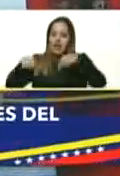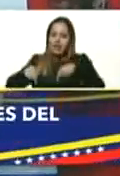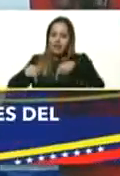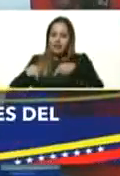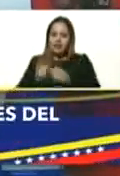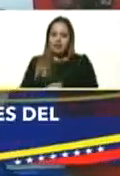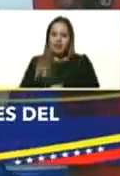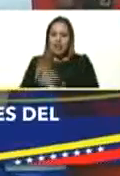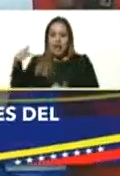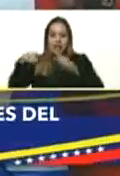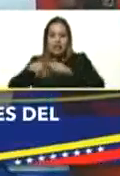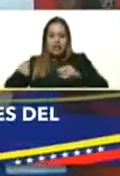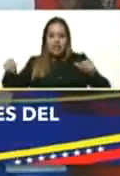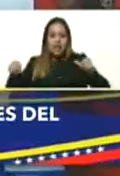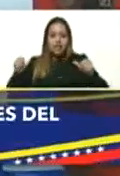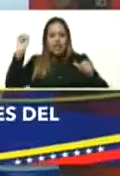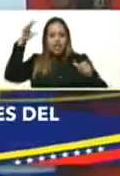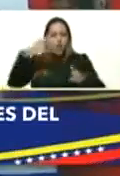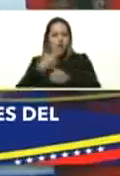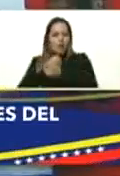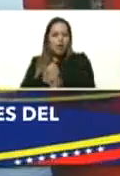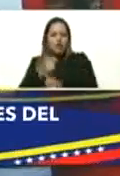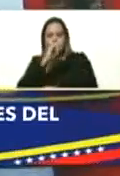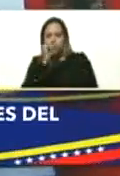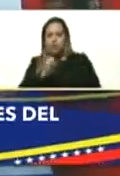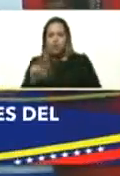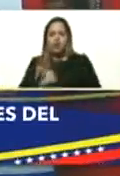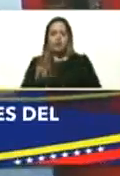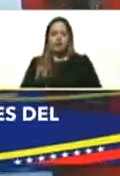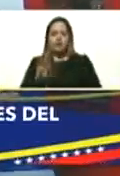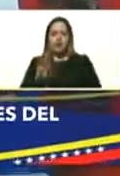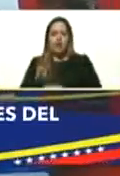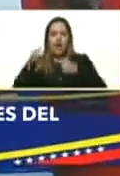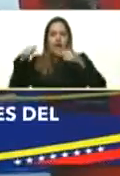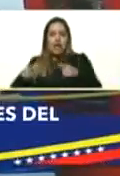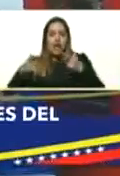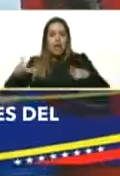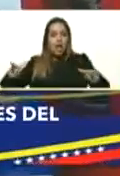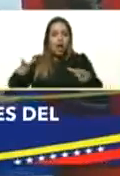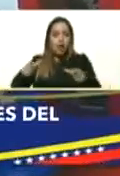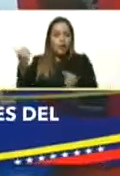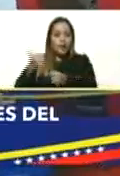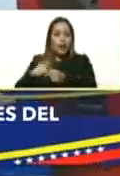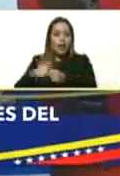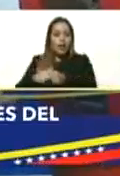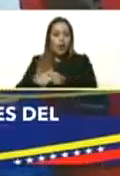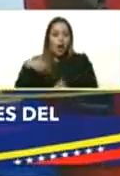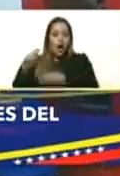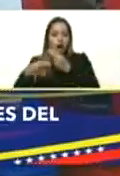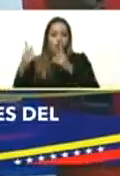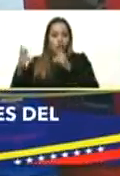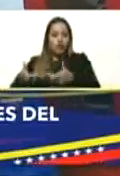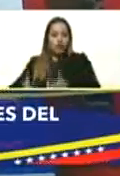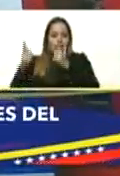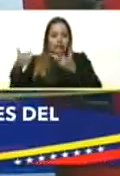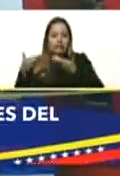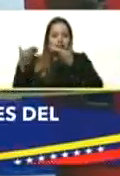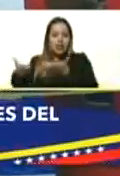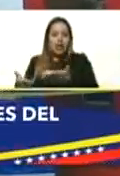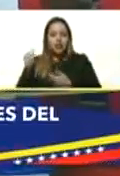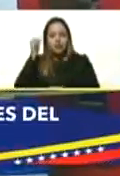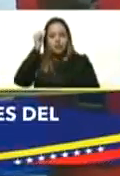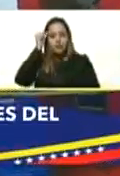esta tierra, la tierra del sol amado, el Zulia, aquí en el lago de Maracaibo, dejo oficialmente entregada